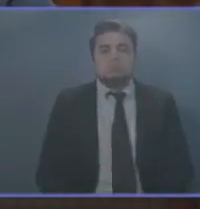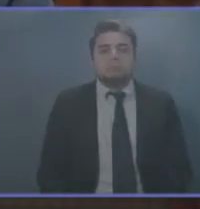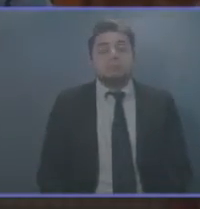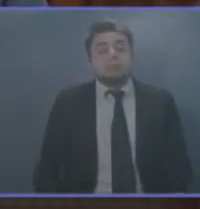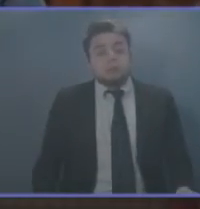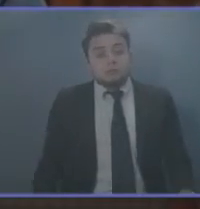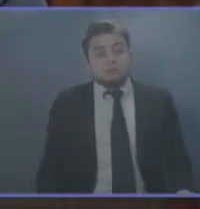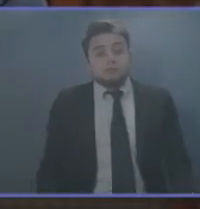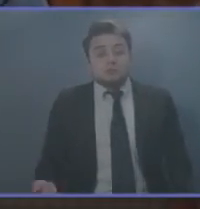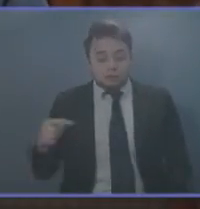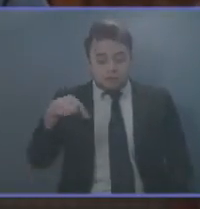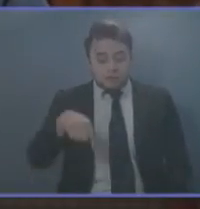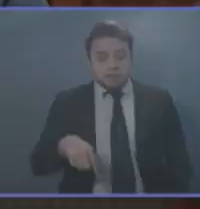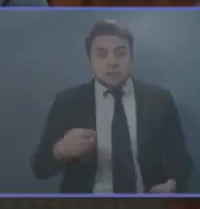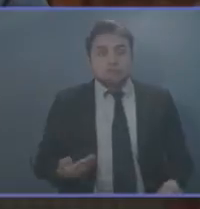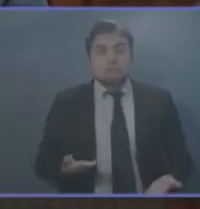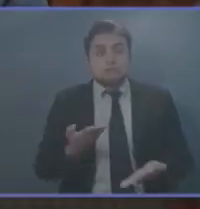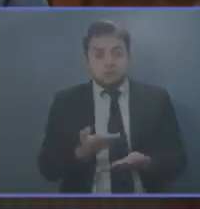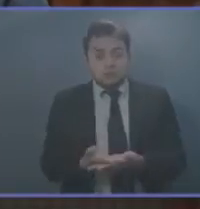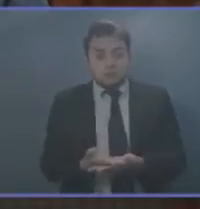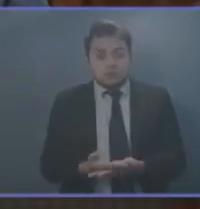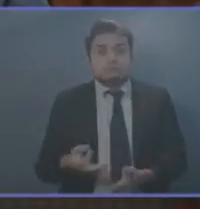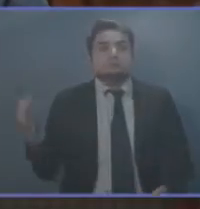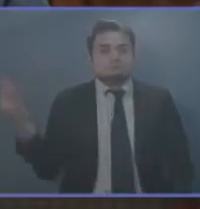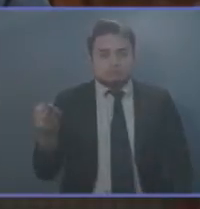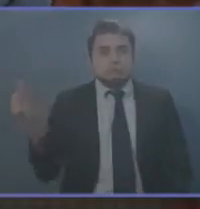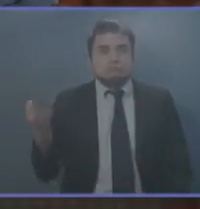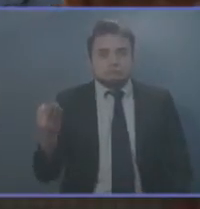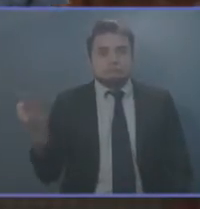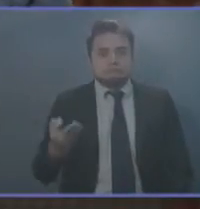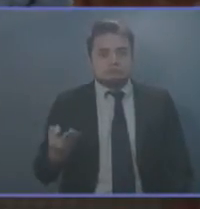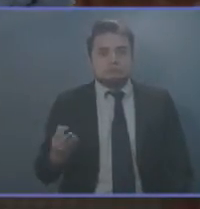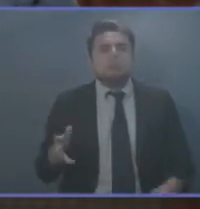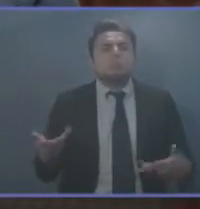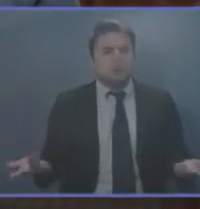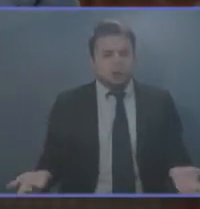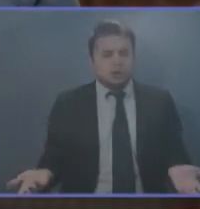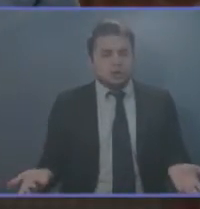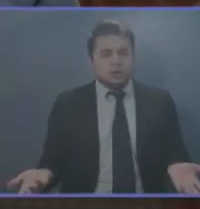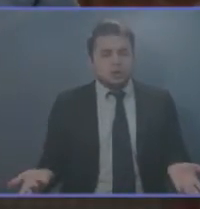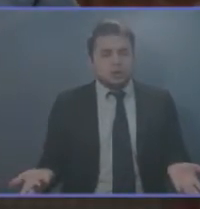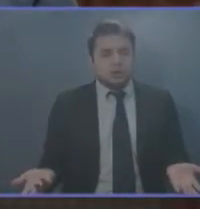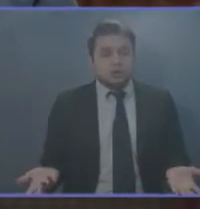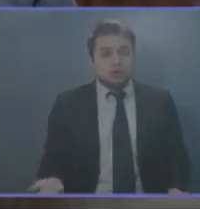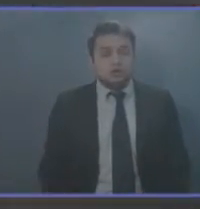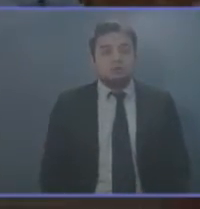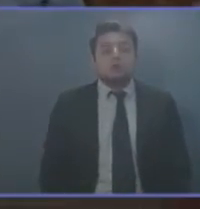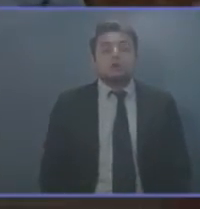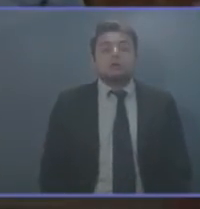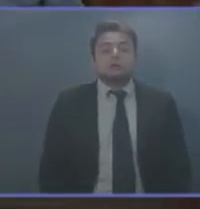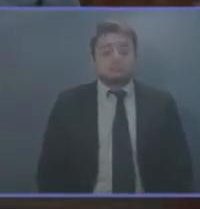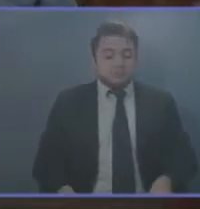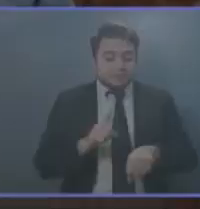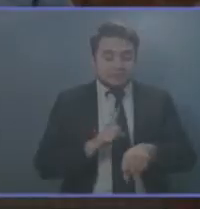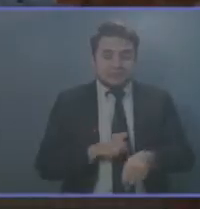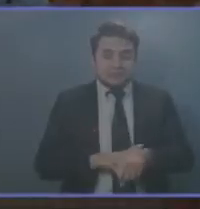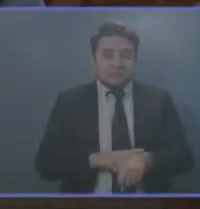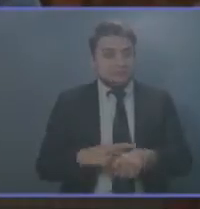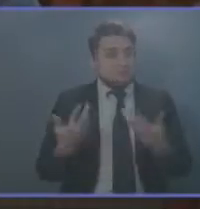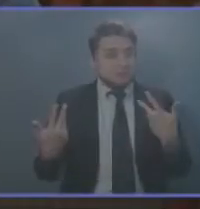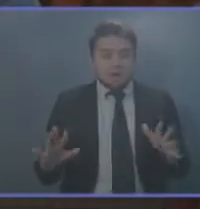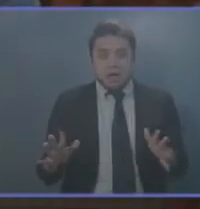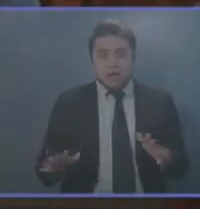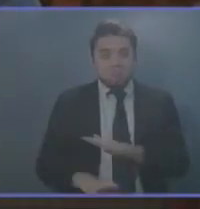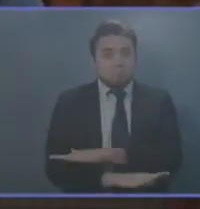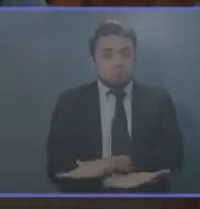este transitorio era necesario porque la prórroga había vencido el 2